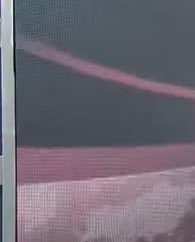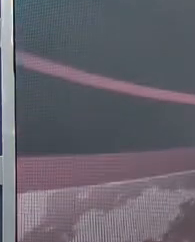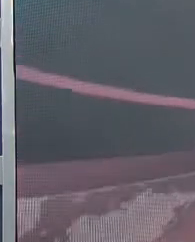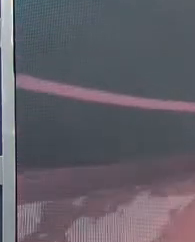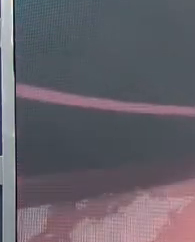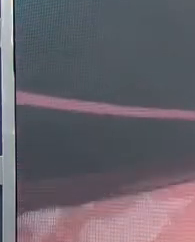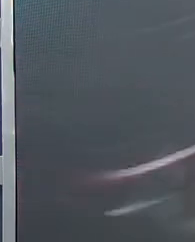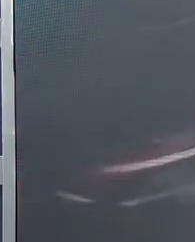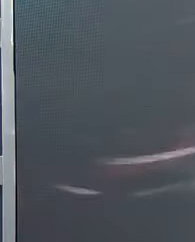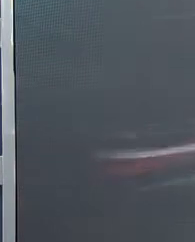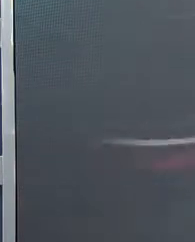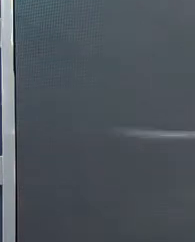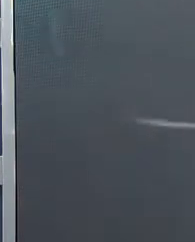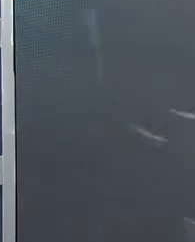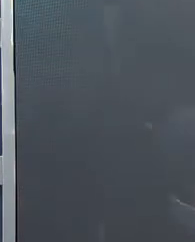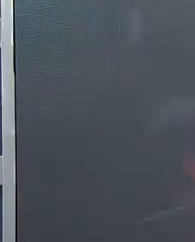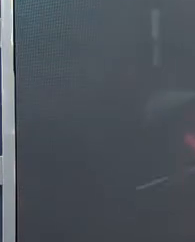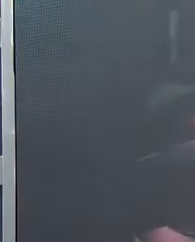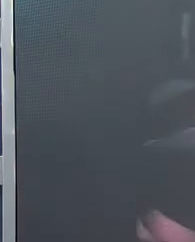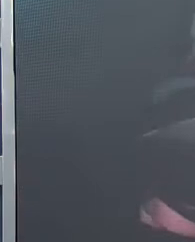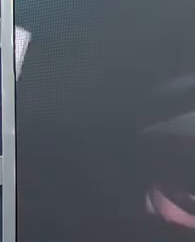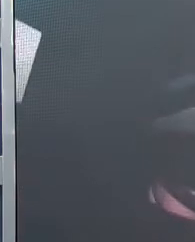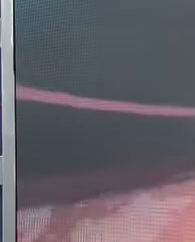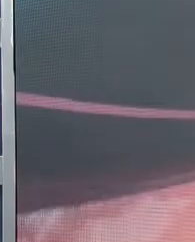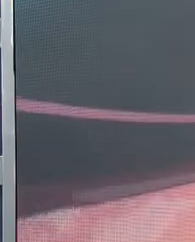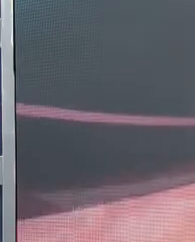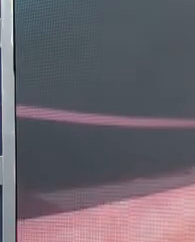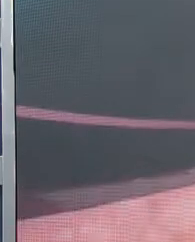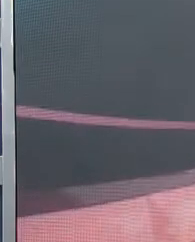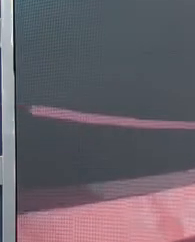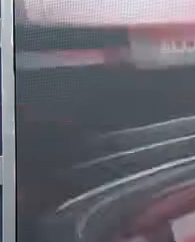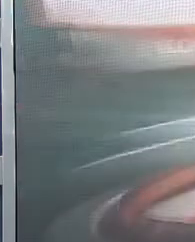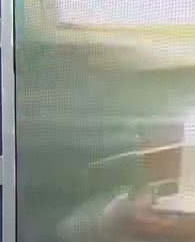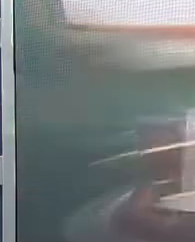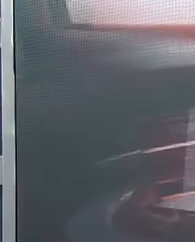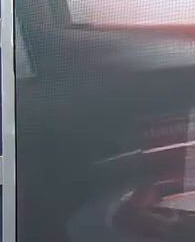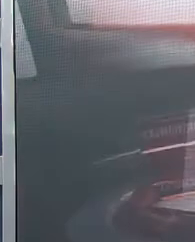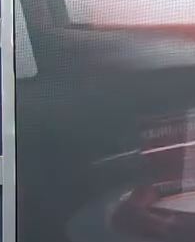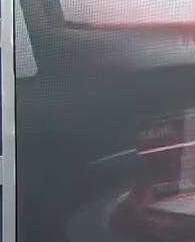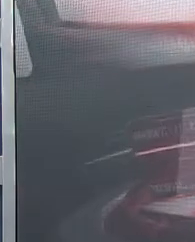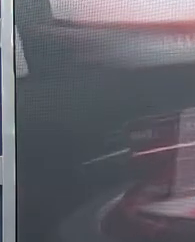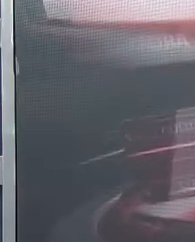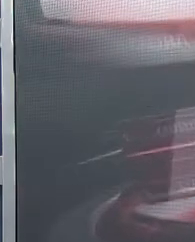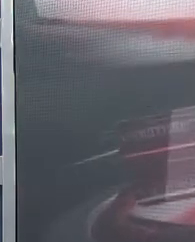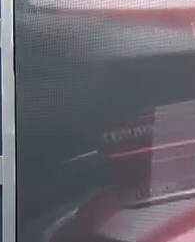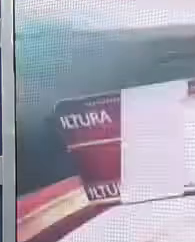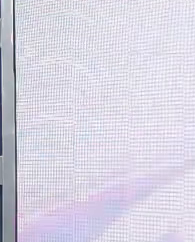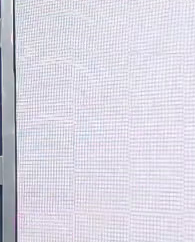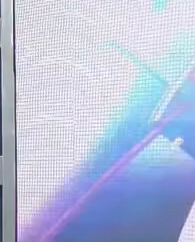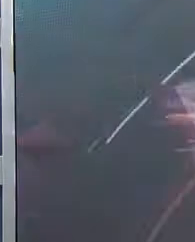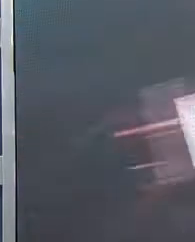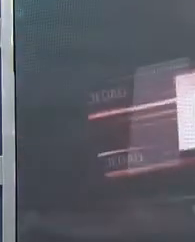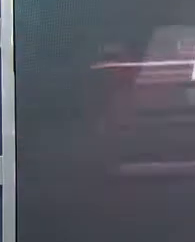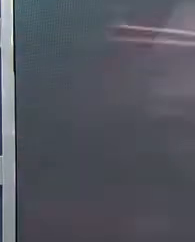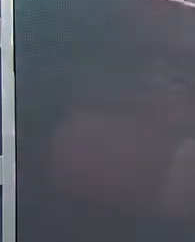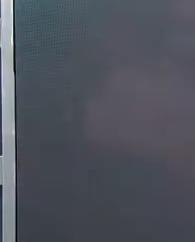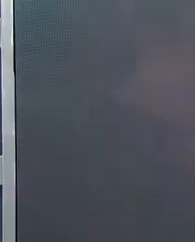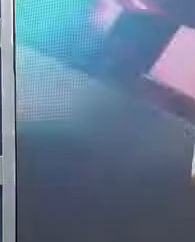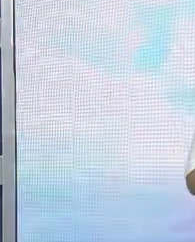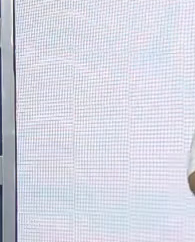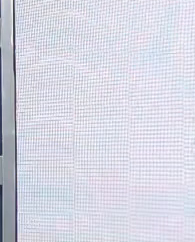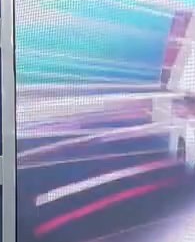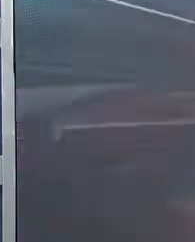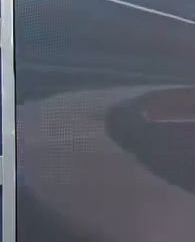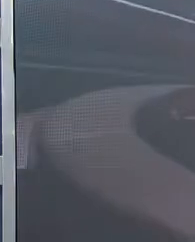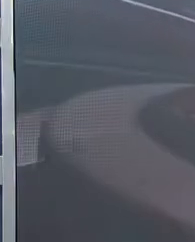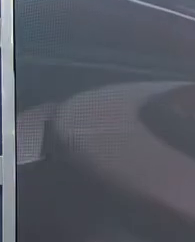el protocolo que corresponde, ¿no? Como para que esto no sea un foco de contagio, ¿sí? ¿En qué